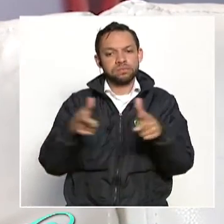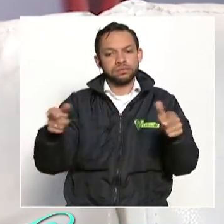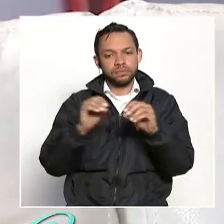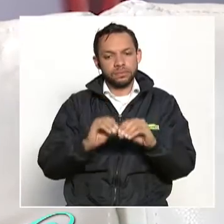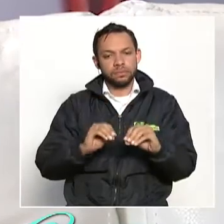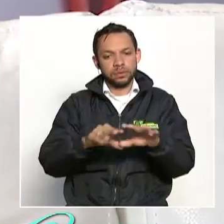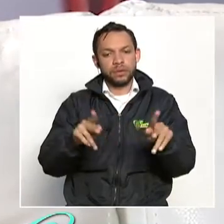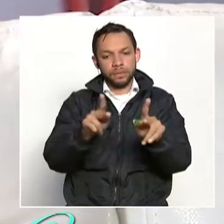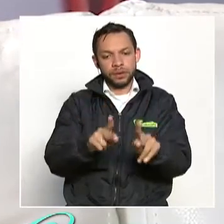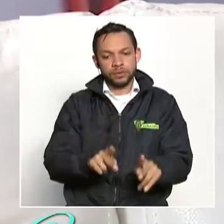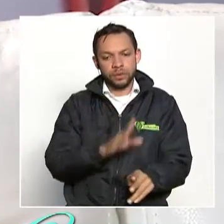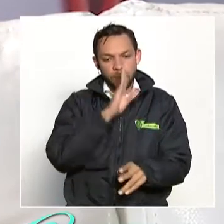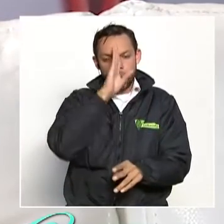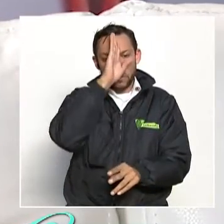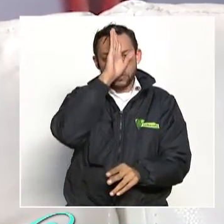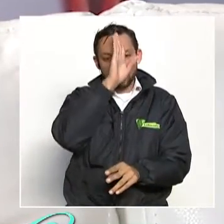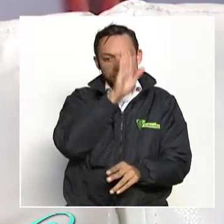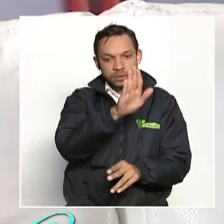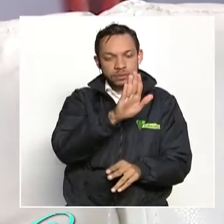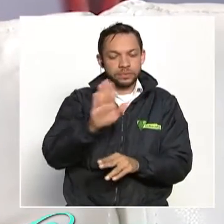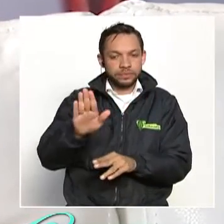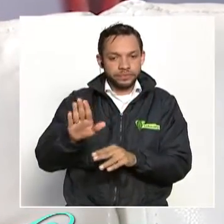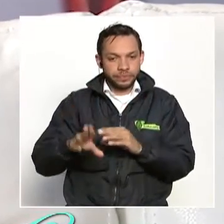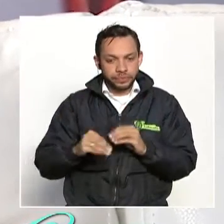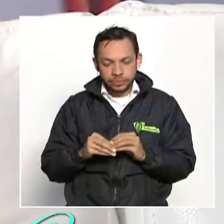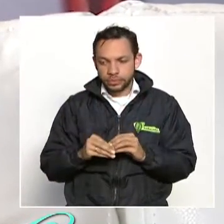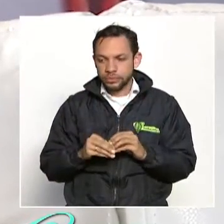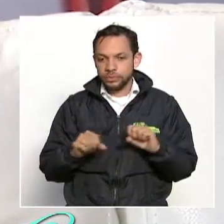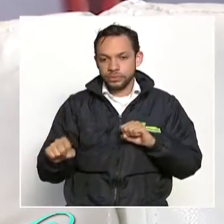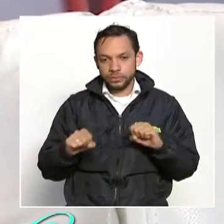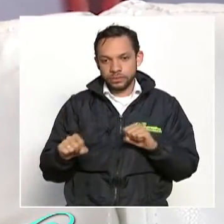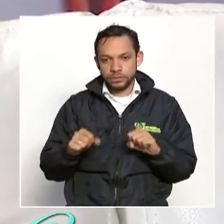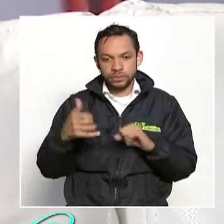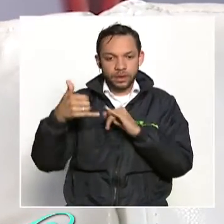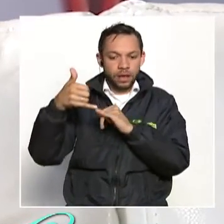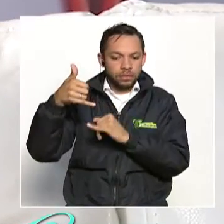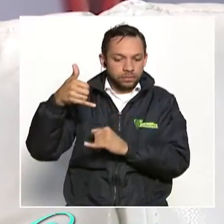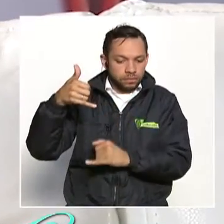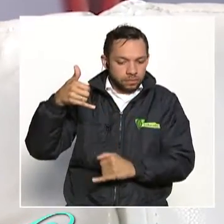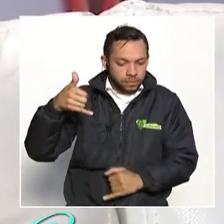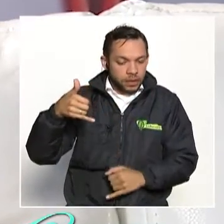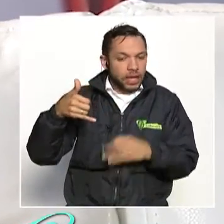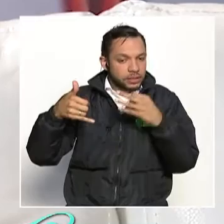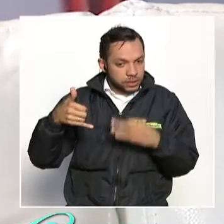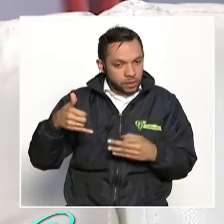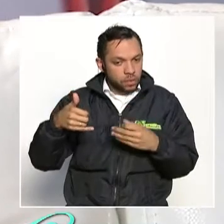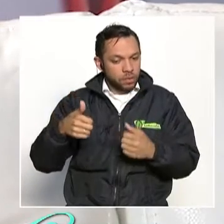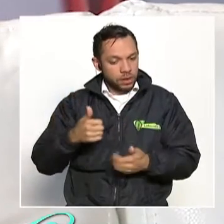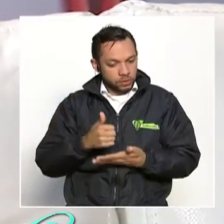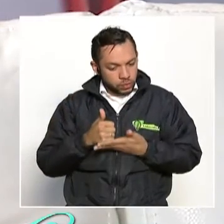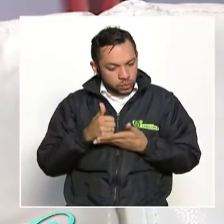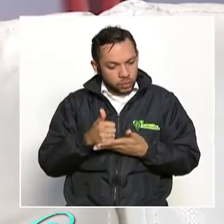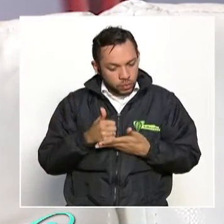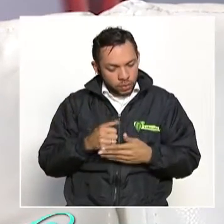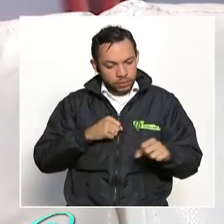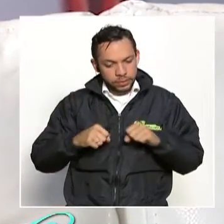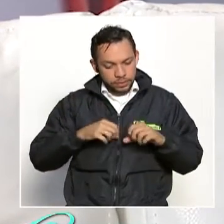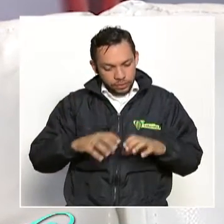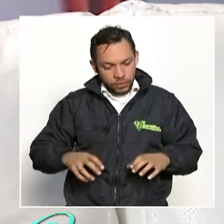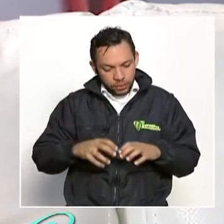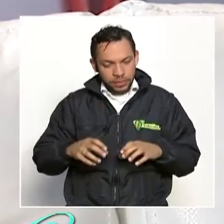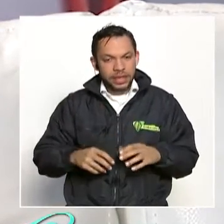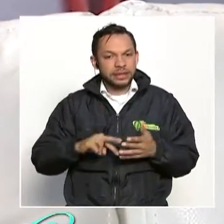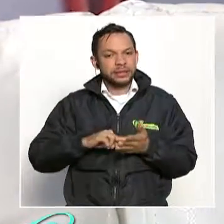importancia. Entonces, el enema de por sí, el enema solo pues puede servir, ayuda mucho, es como lavarse